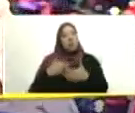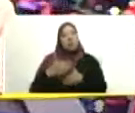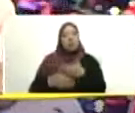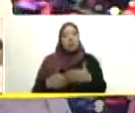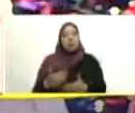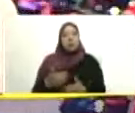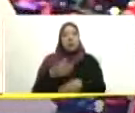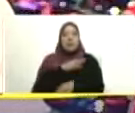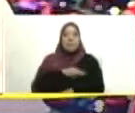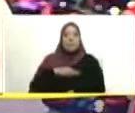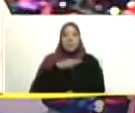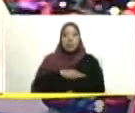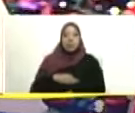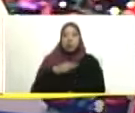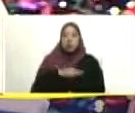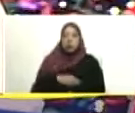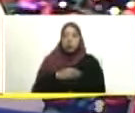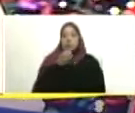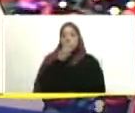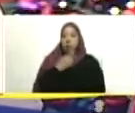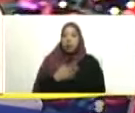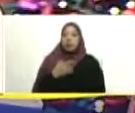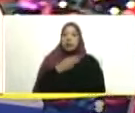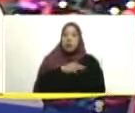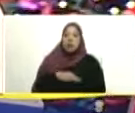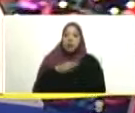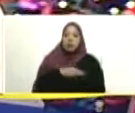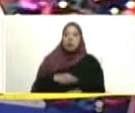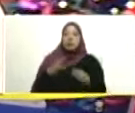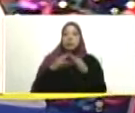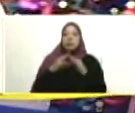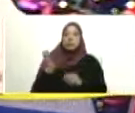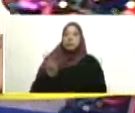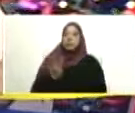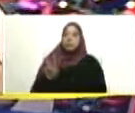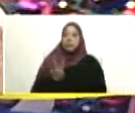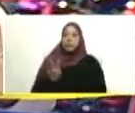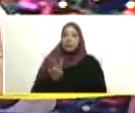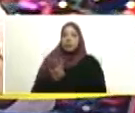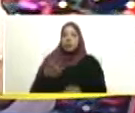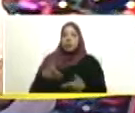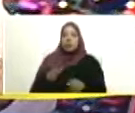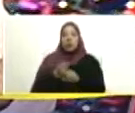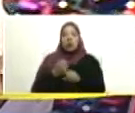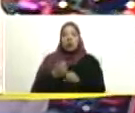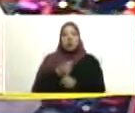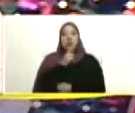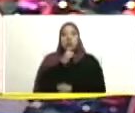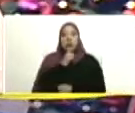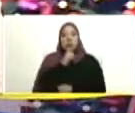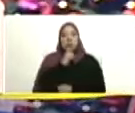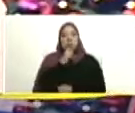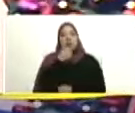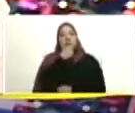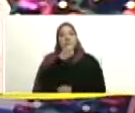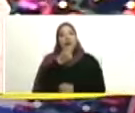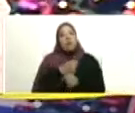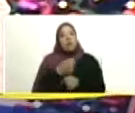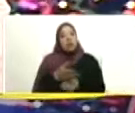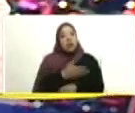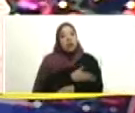manteniendo las misiones, las grandes misiones. Y en la gran misión Vivienda Venezuela, aquí nada se paró. Era fácil